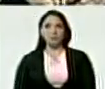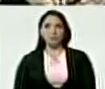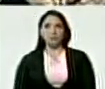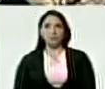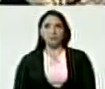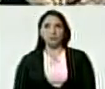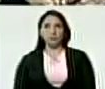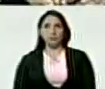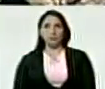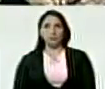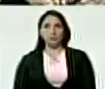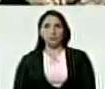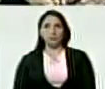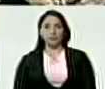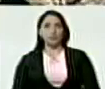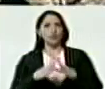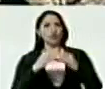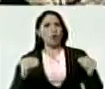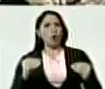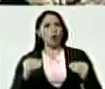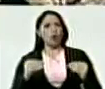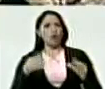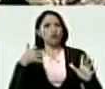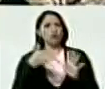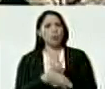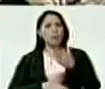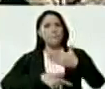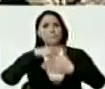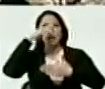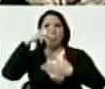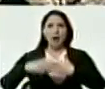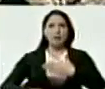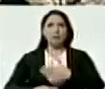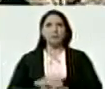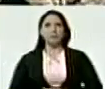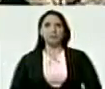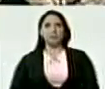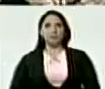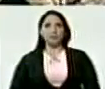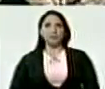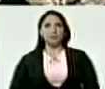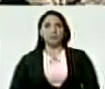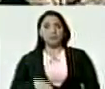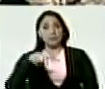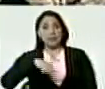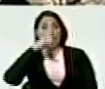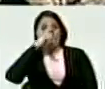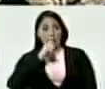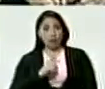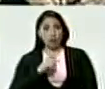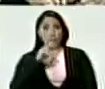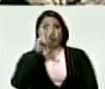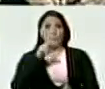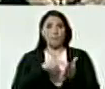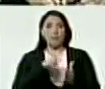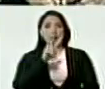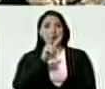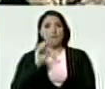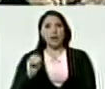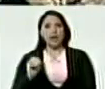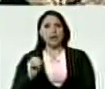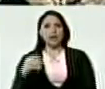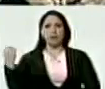Criminalísticas en todo lo que tiene que ver con los planes de este año 2020,